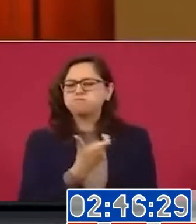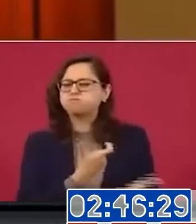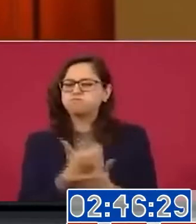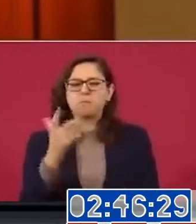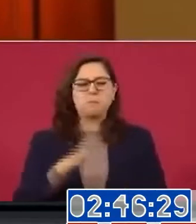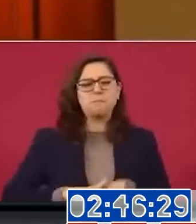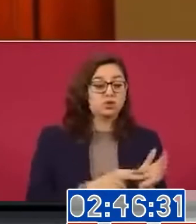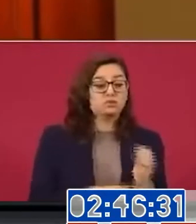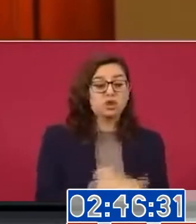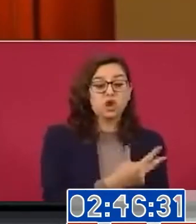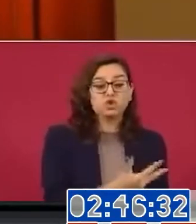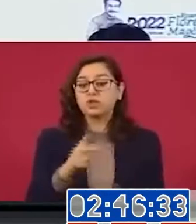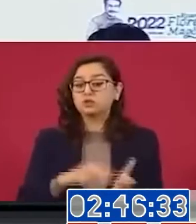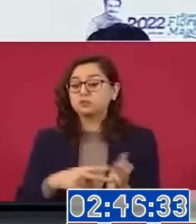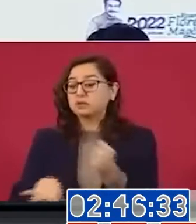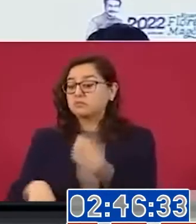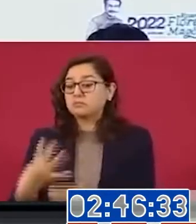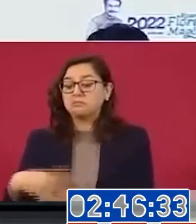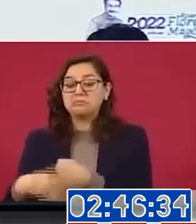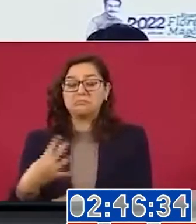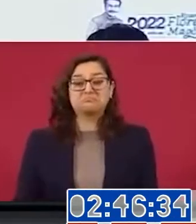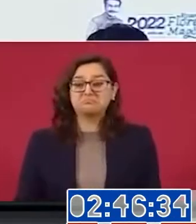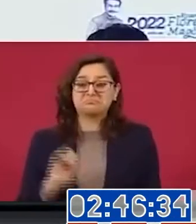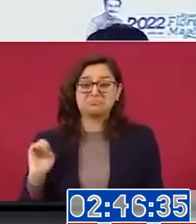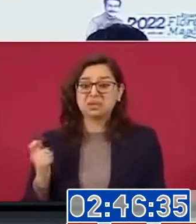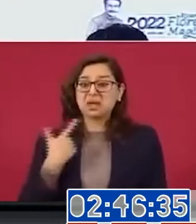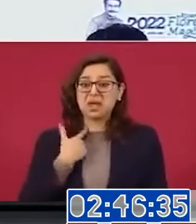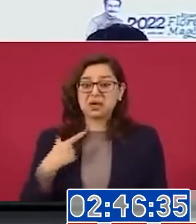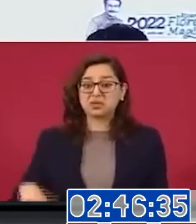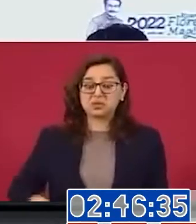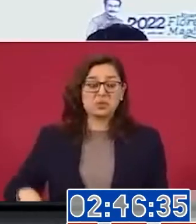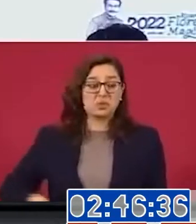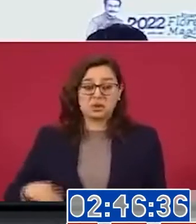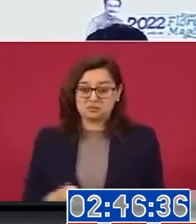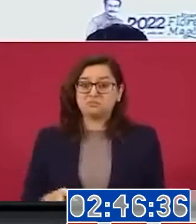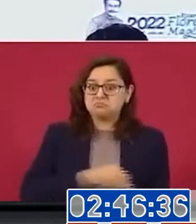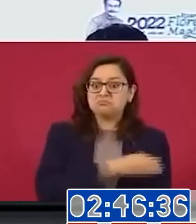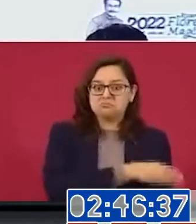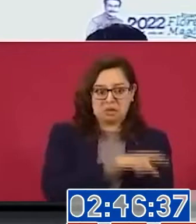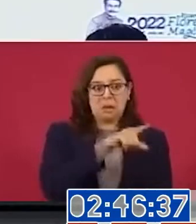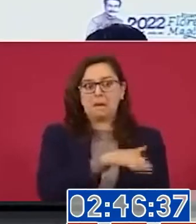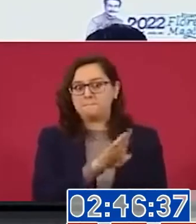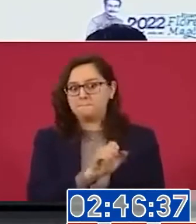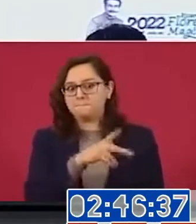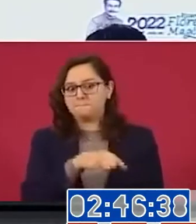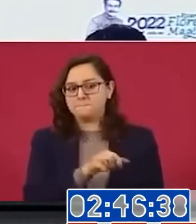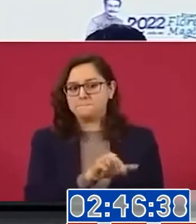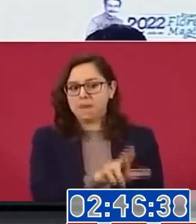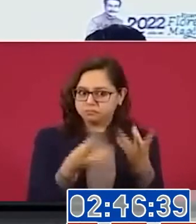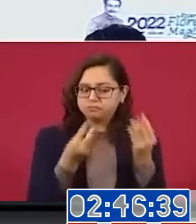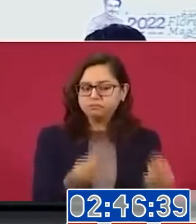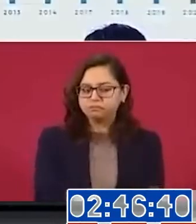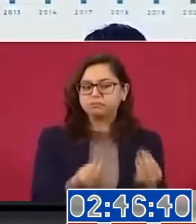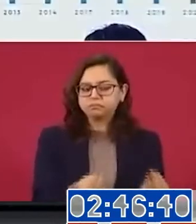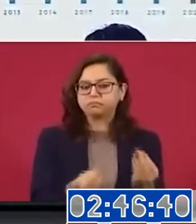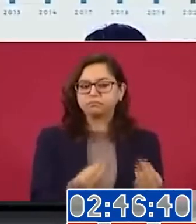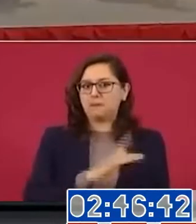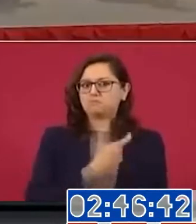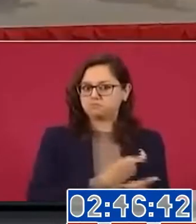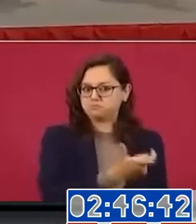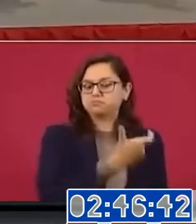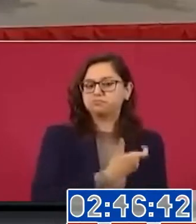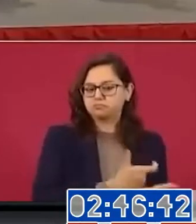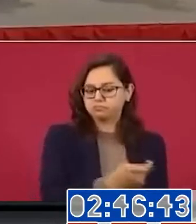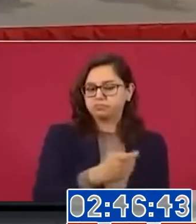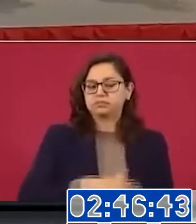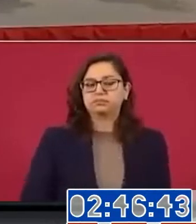cuando esto sea legal, pero pudiera causar un efecto negativo tal como terminó sucediendo. Además,